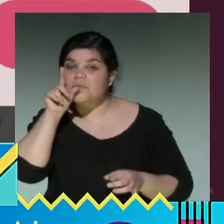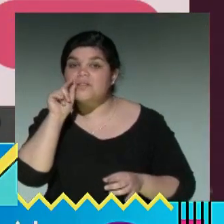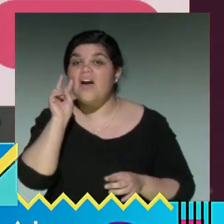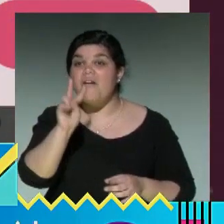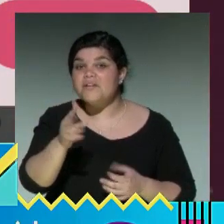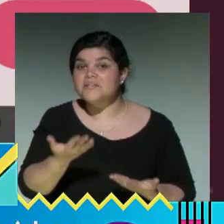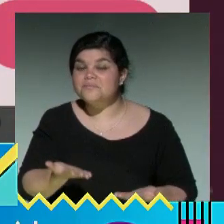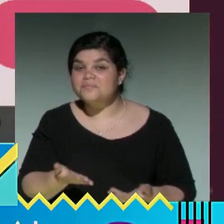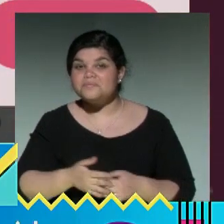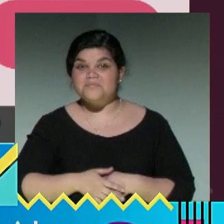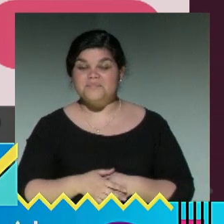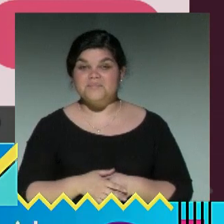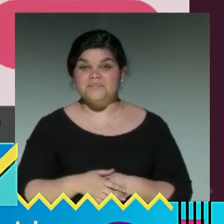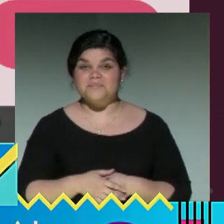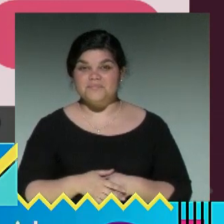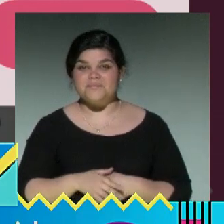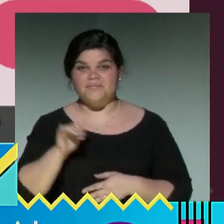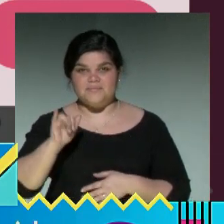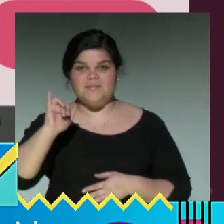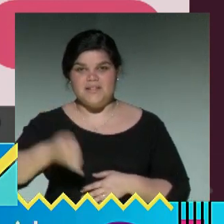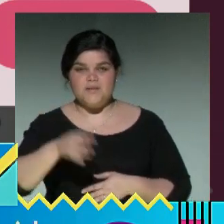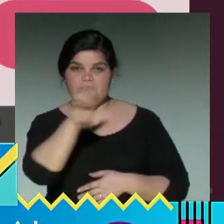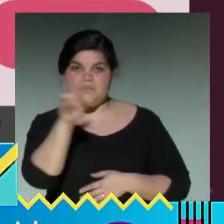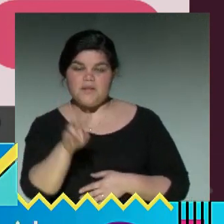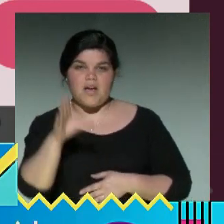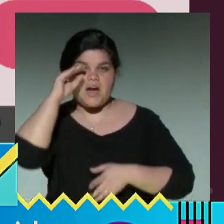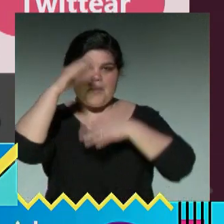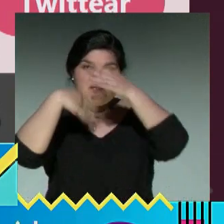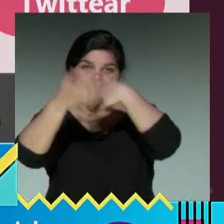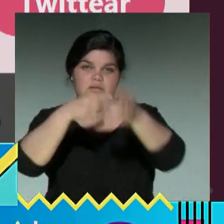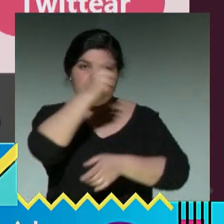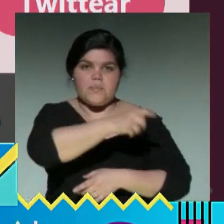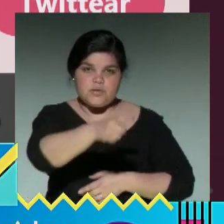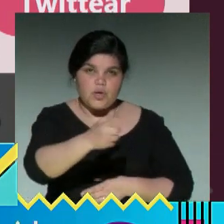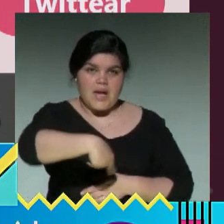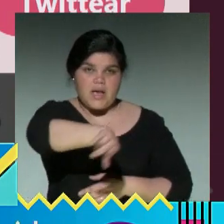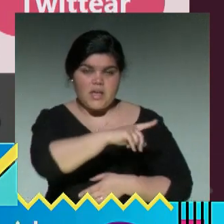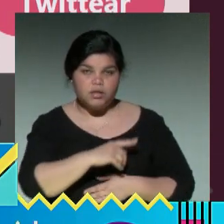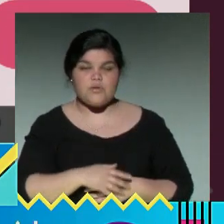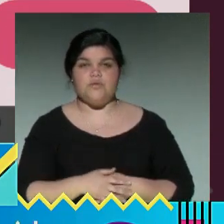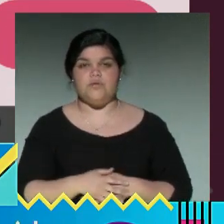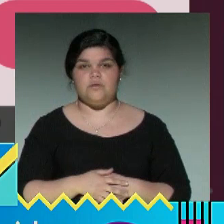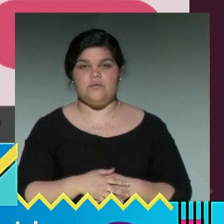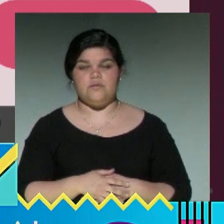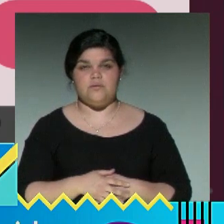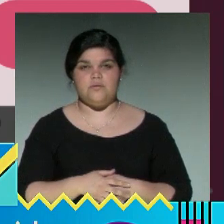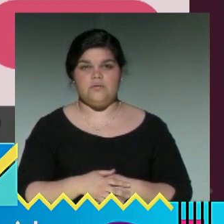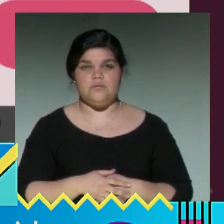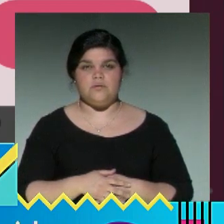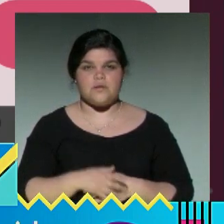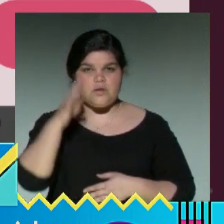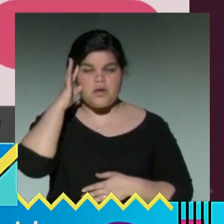tweet, que de ahora sí lo ve. Es la formación de estos extensionistas desde una mirada, desde un